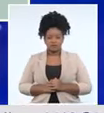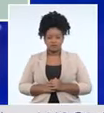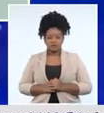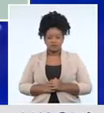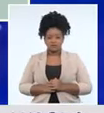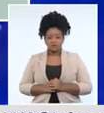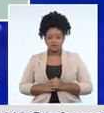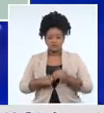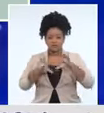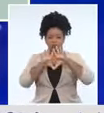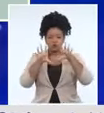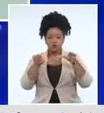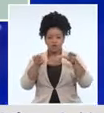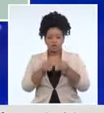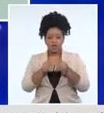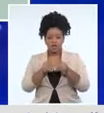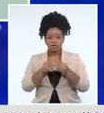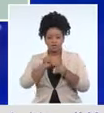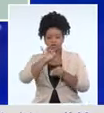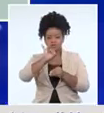de